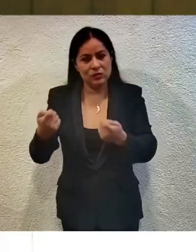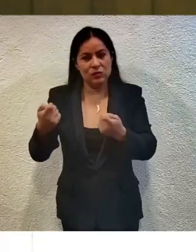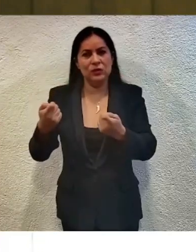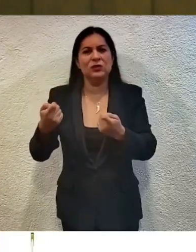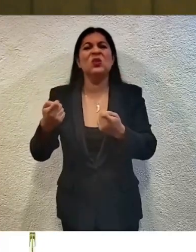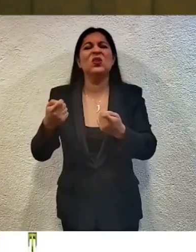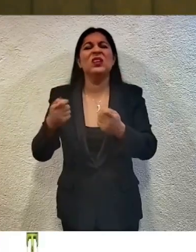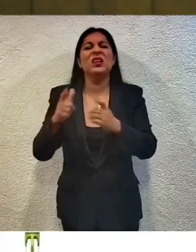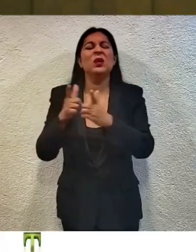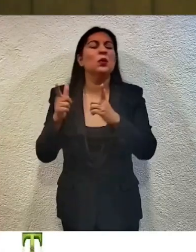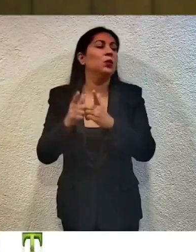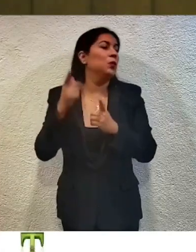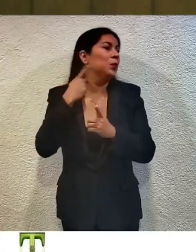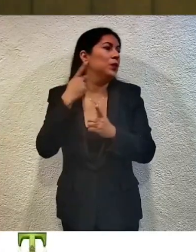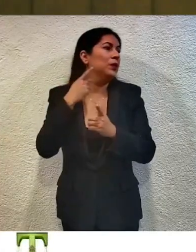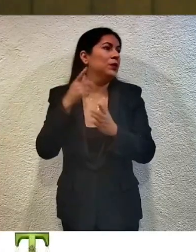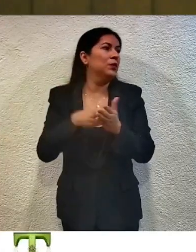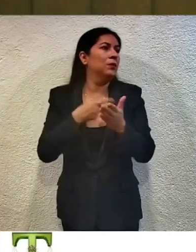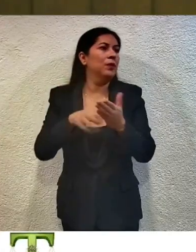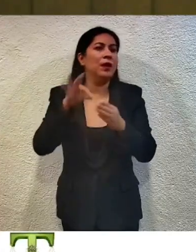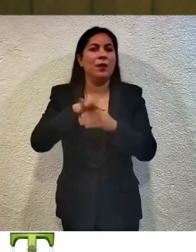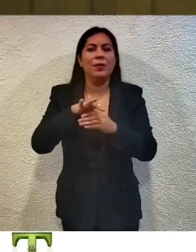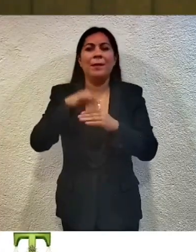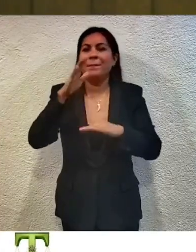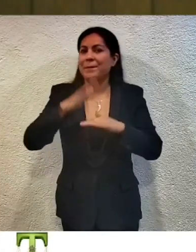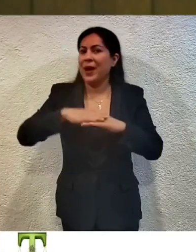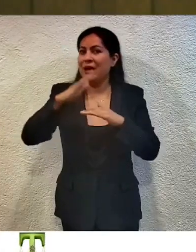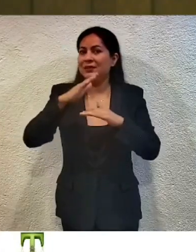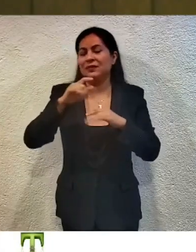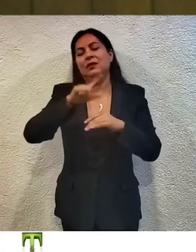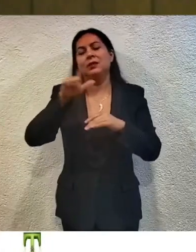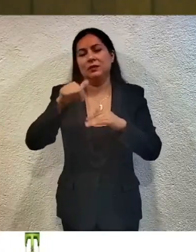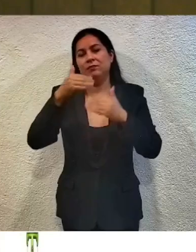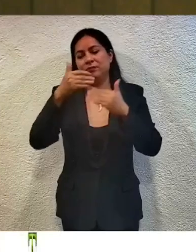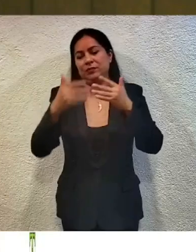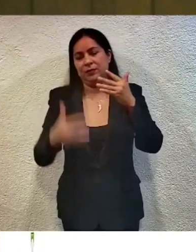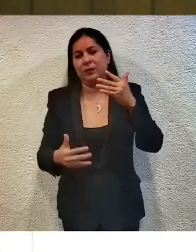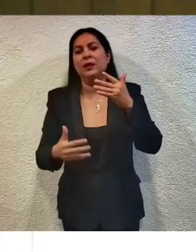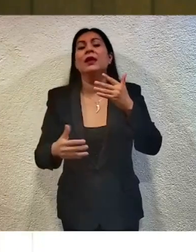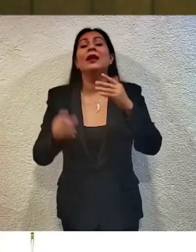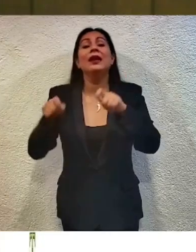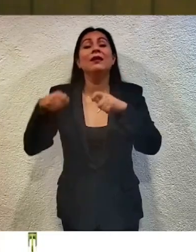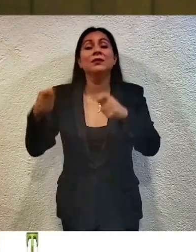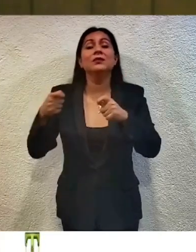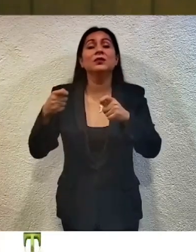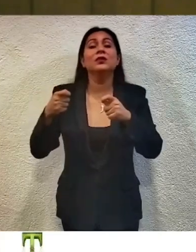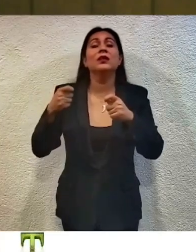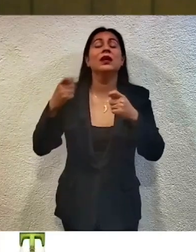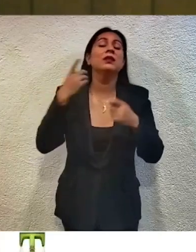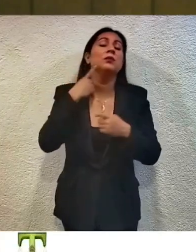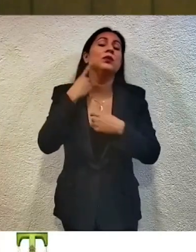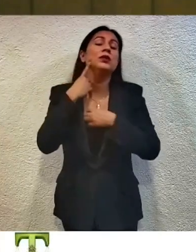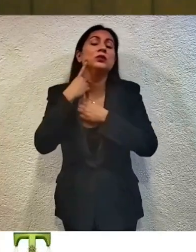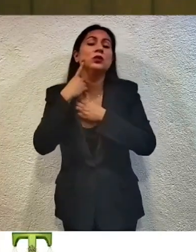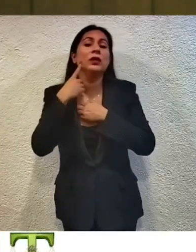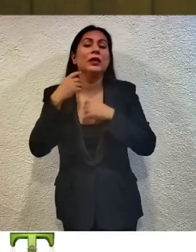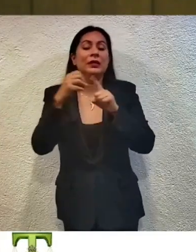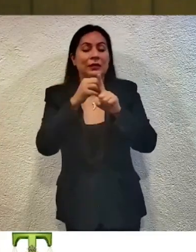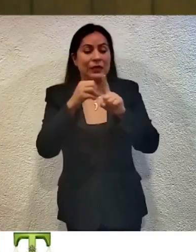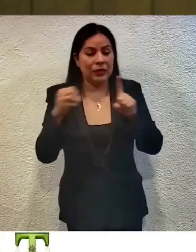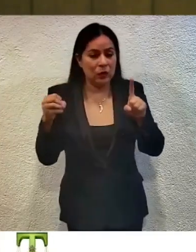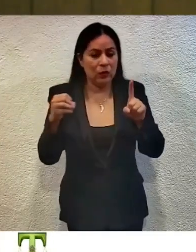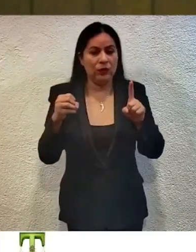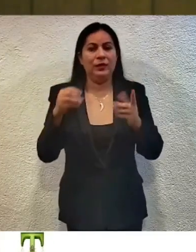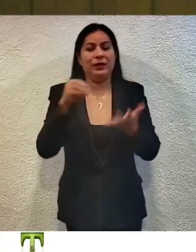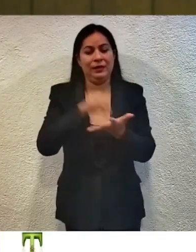el partido con mayor votación y así consecutivamente. La asignación de fórmulas de diputaciones en el orden en que